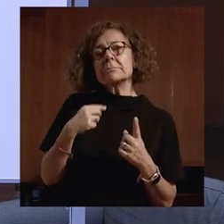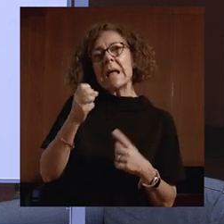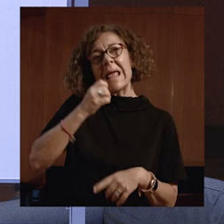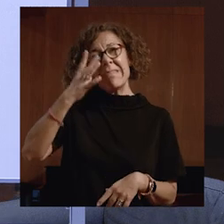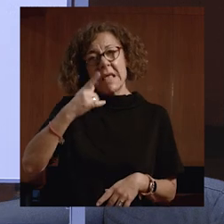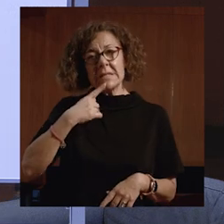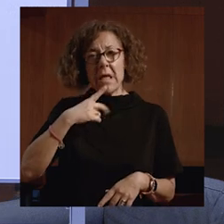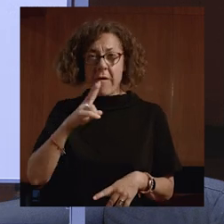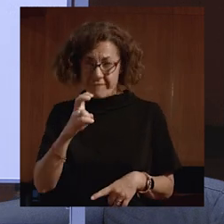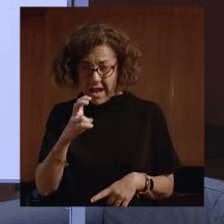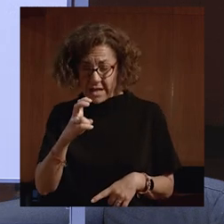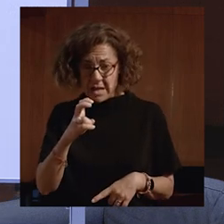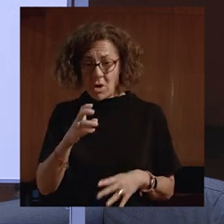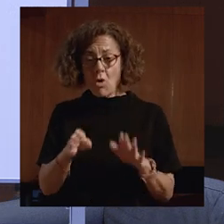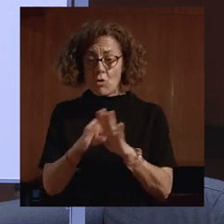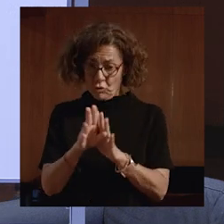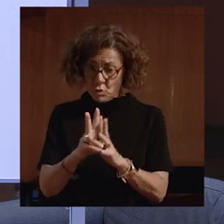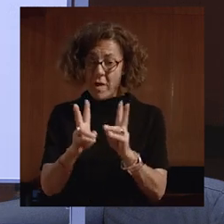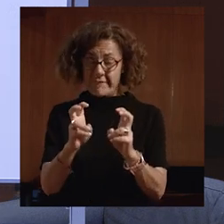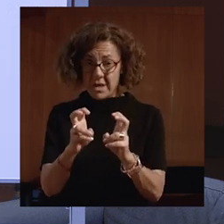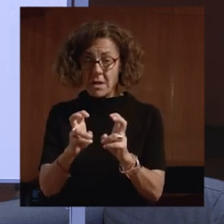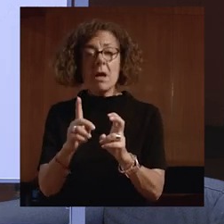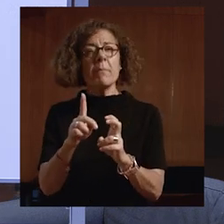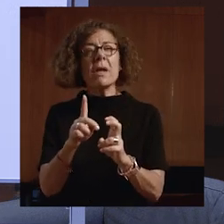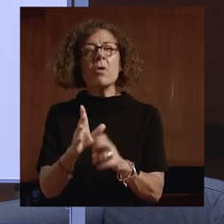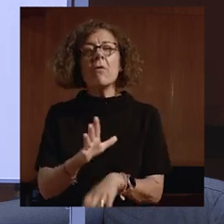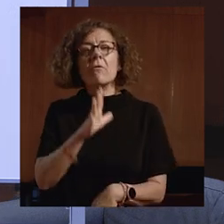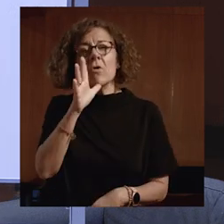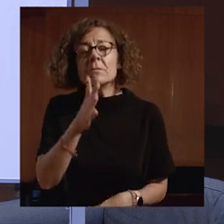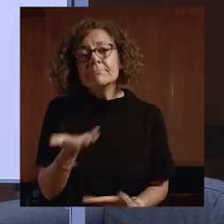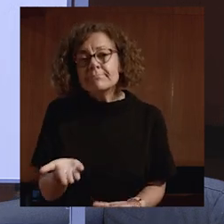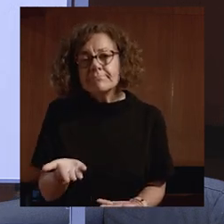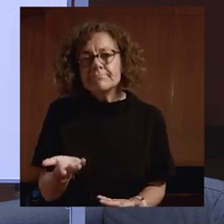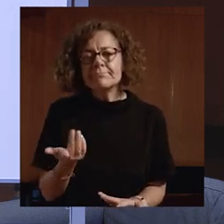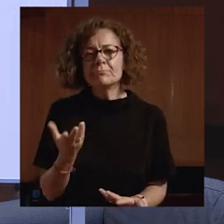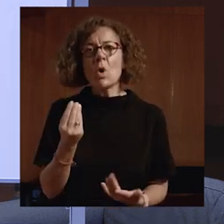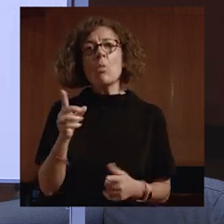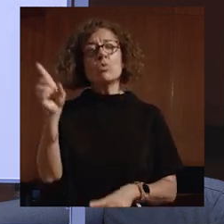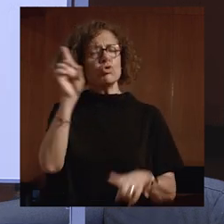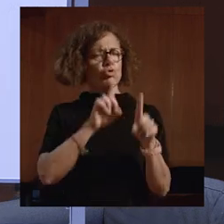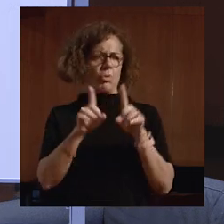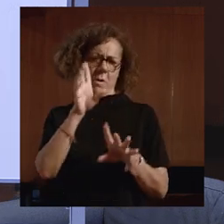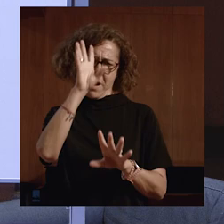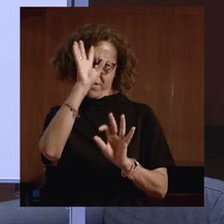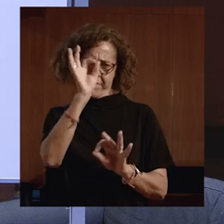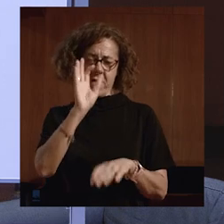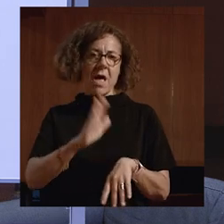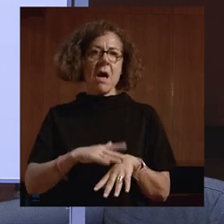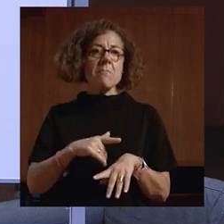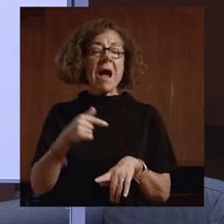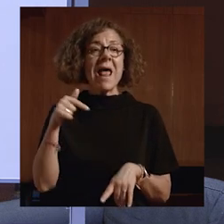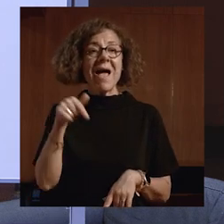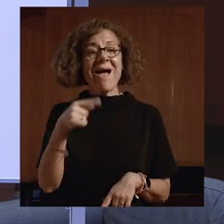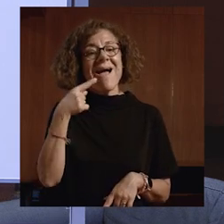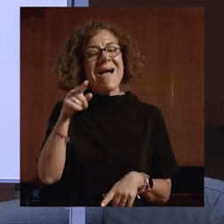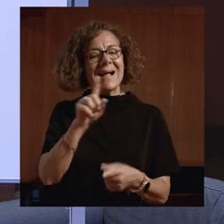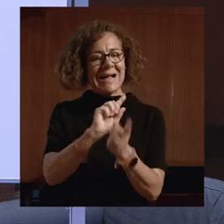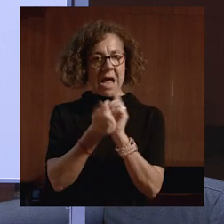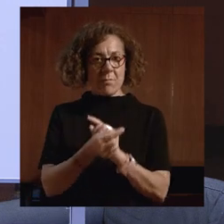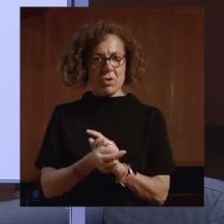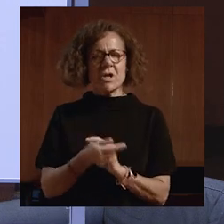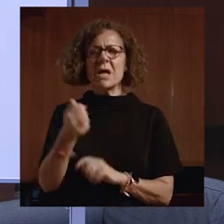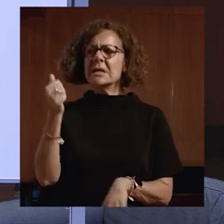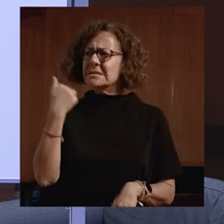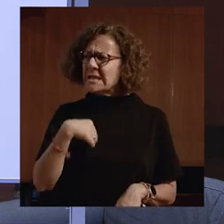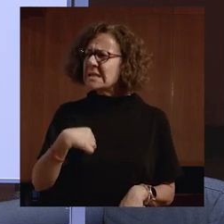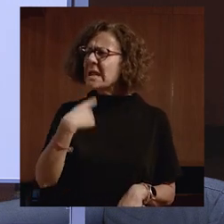que siguen valiendo, pero que quizás ya no son suficientes. Hay muchos problemas, evidentemente, a la hora de abordar estos cambios. Se ha mencionado uno